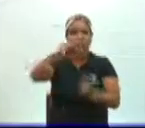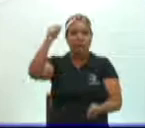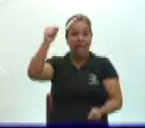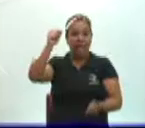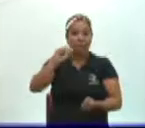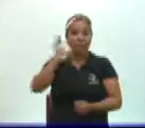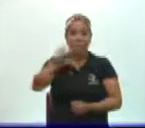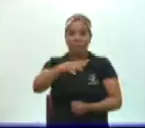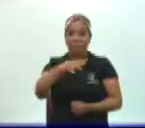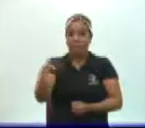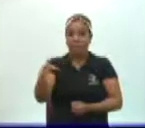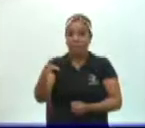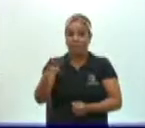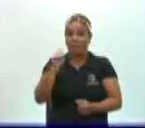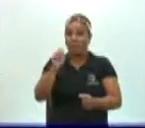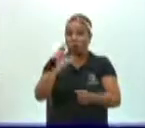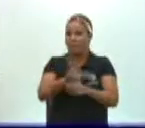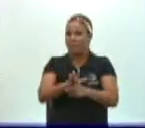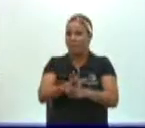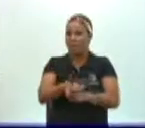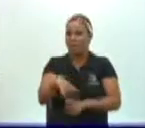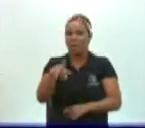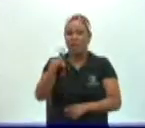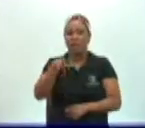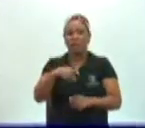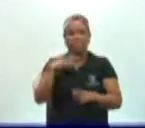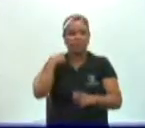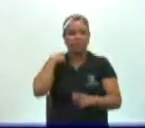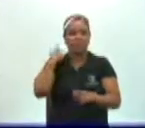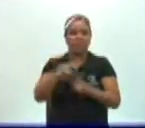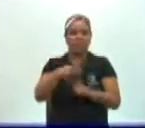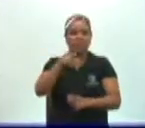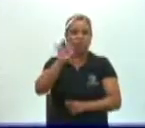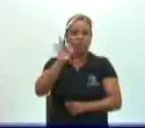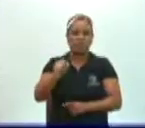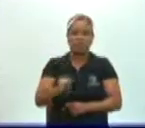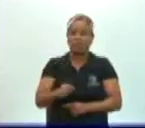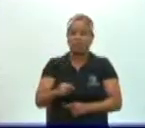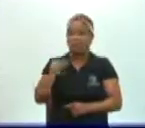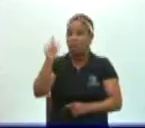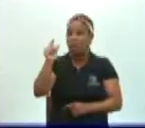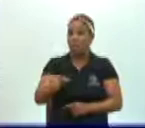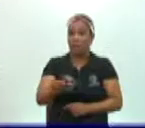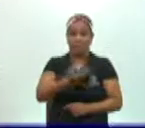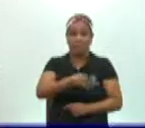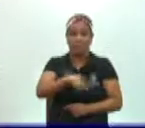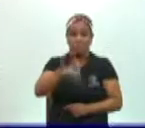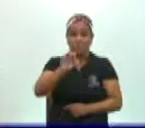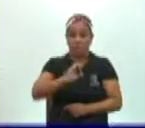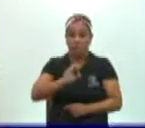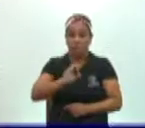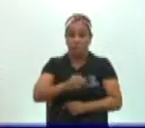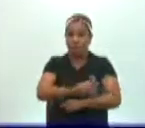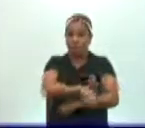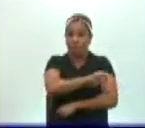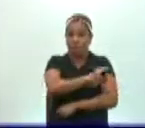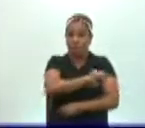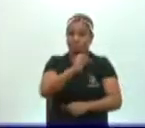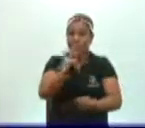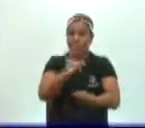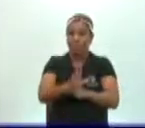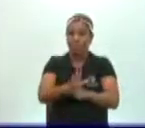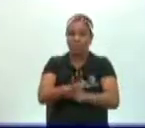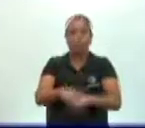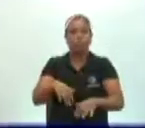en el siglo XVIII se dieron ejemplos de malestar de las clases sociales explotadas de Hispanoamérica. En 1721 se da la rebelión